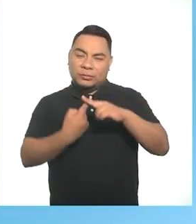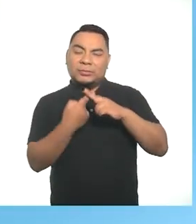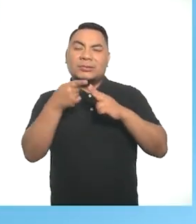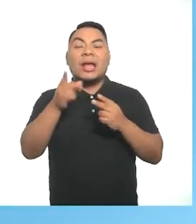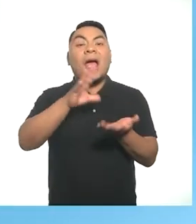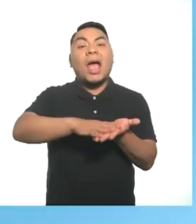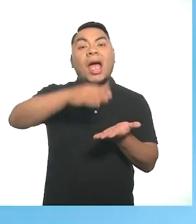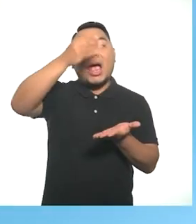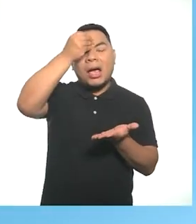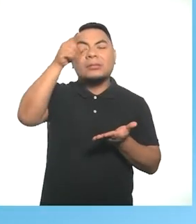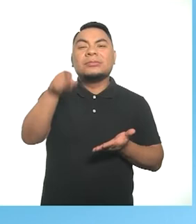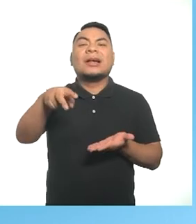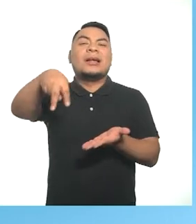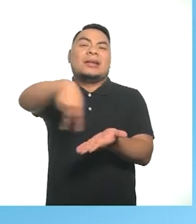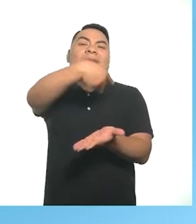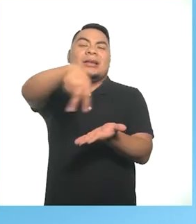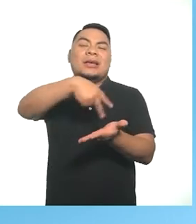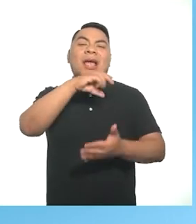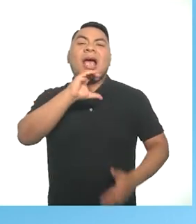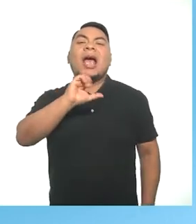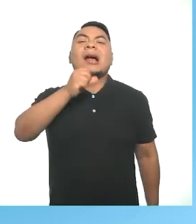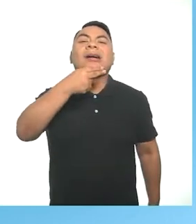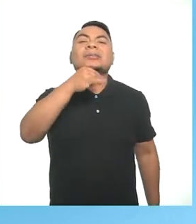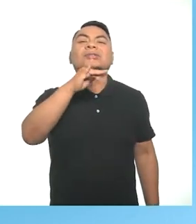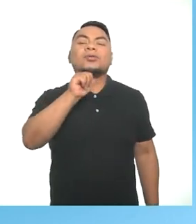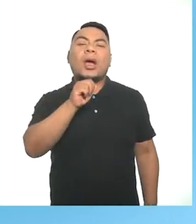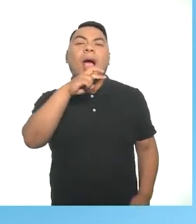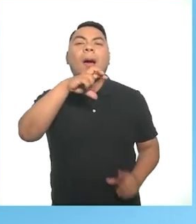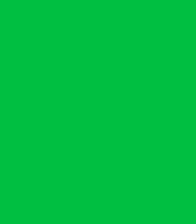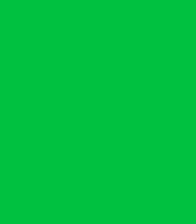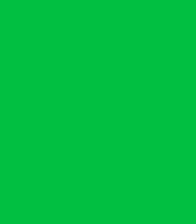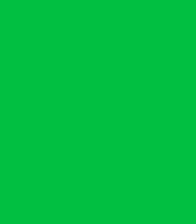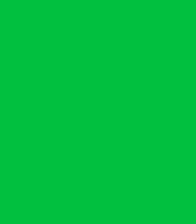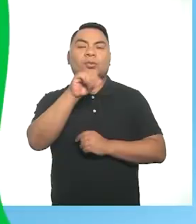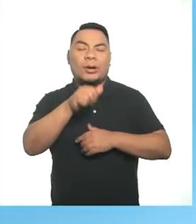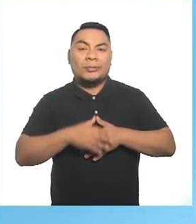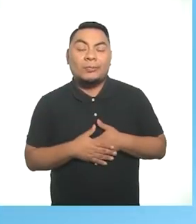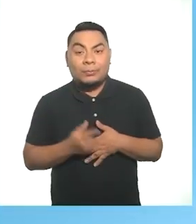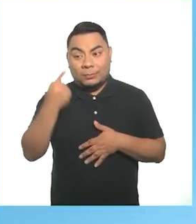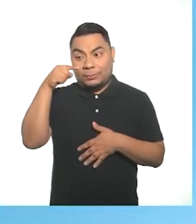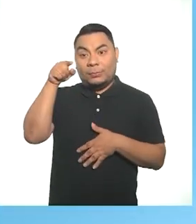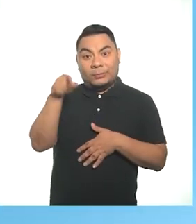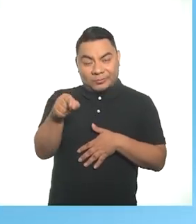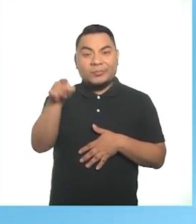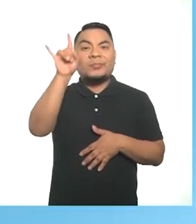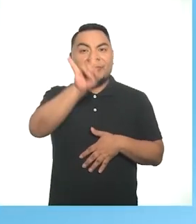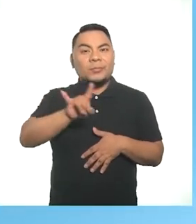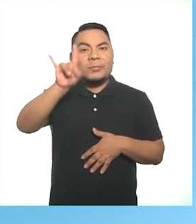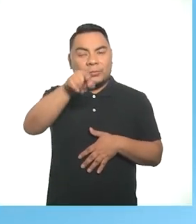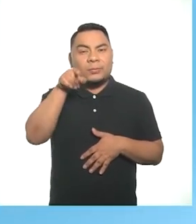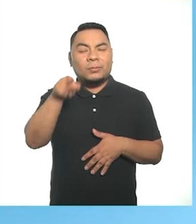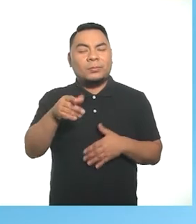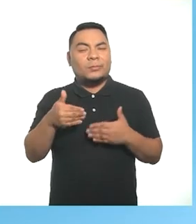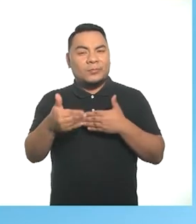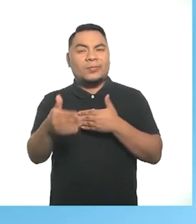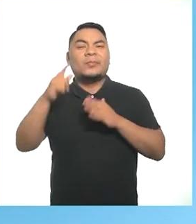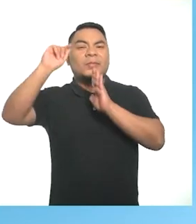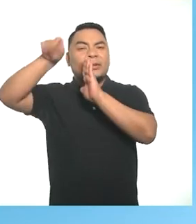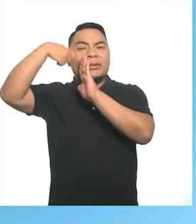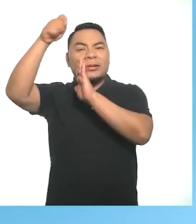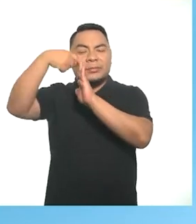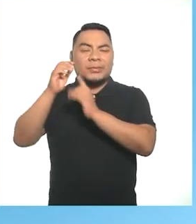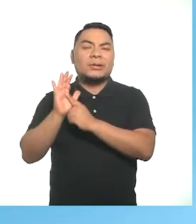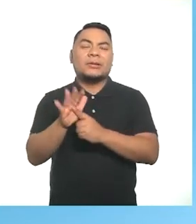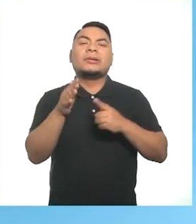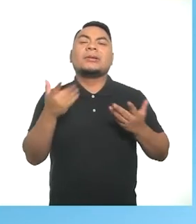comencemos a aprender la danza cachua de Pampa Cancha. Para ello, usaremos el siguiente